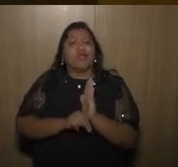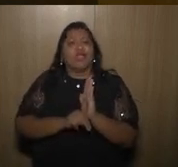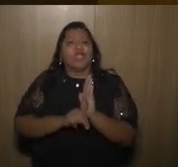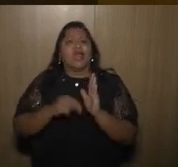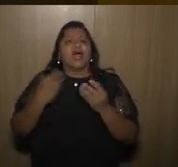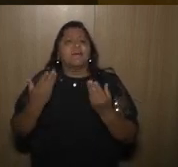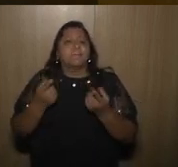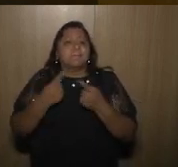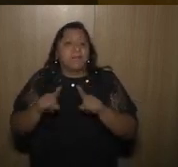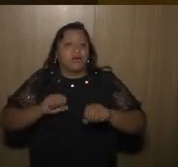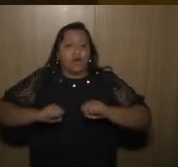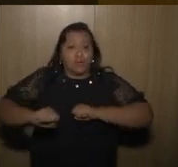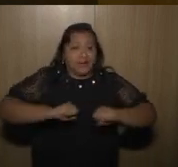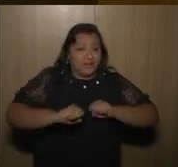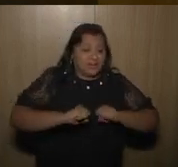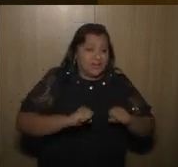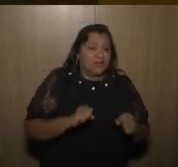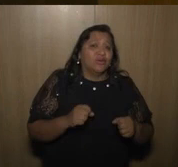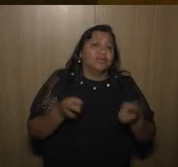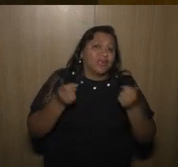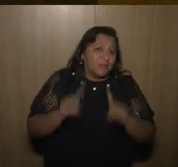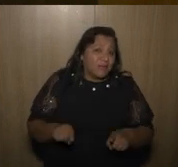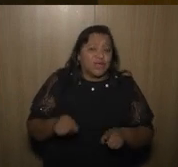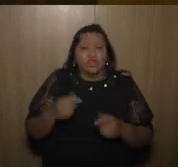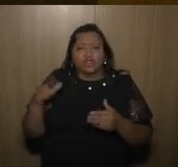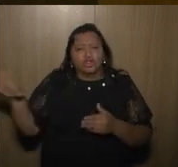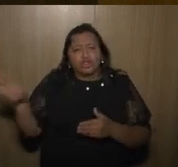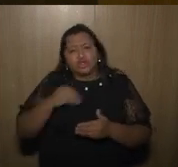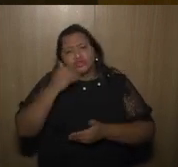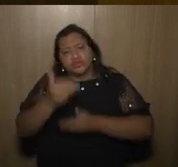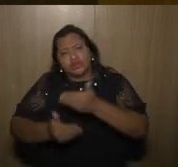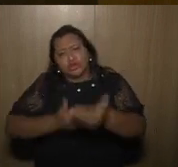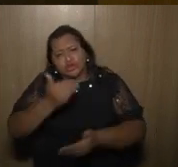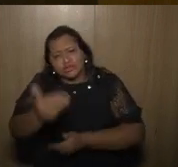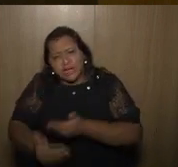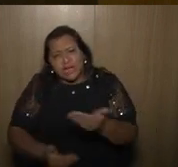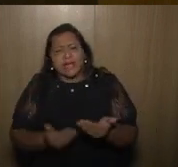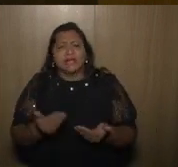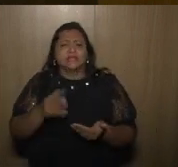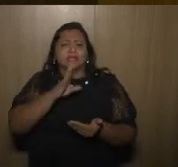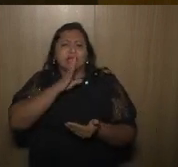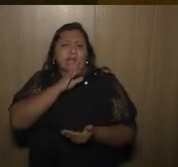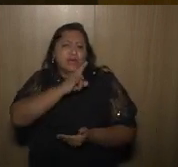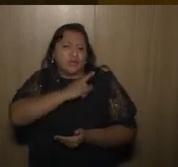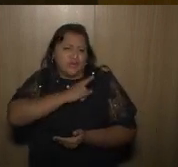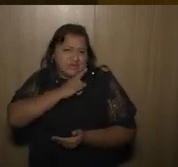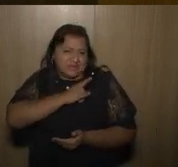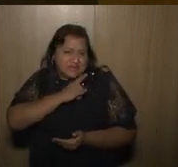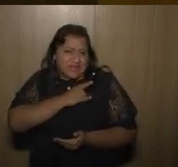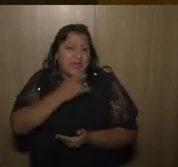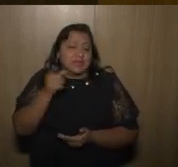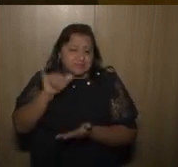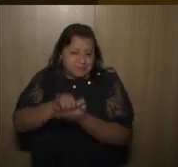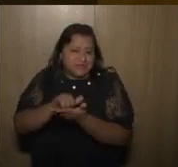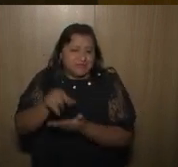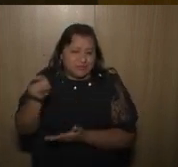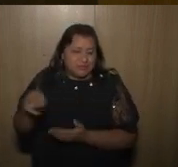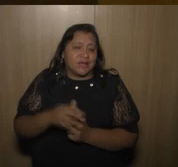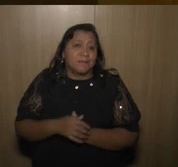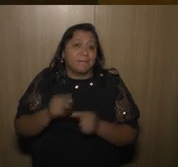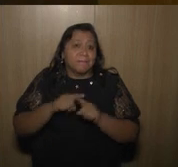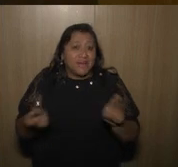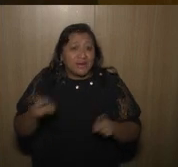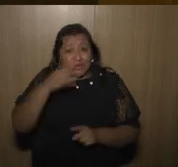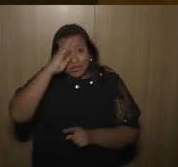también desde el operativo, todos esos procesos que muchas veces tienen que lidiar las instituciones de educación superior como la suya. Pero para